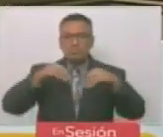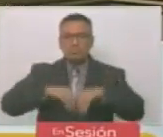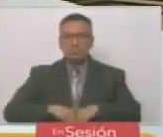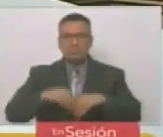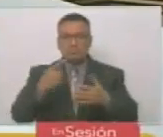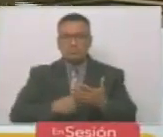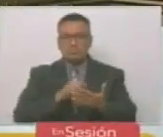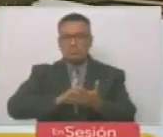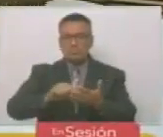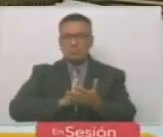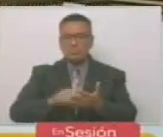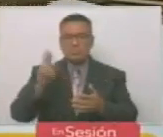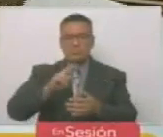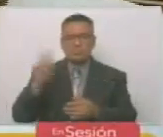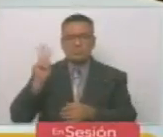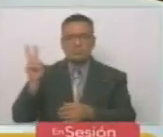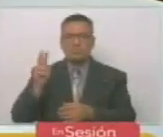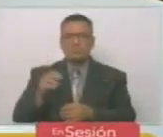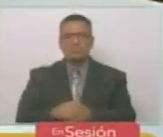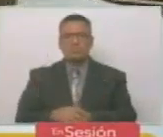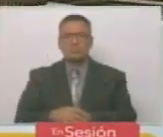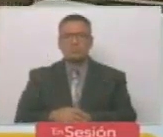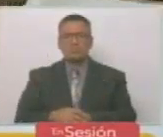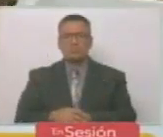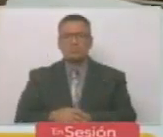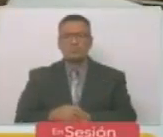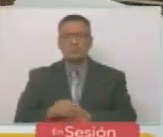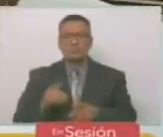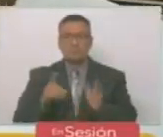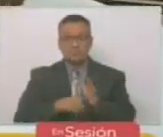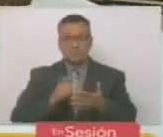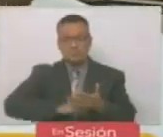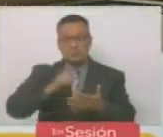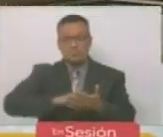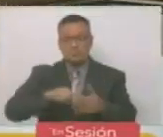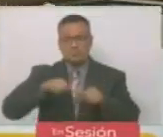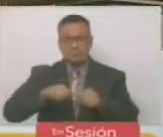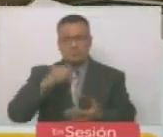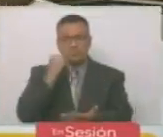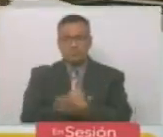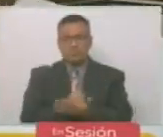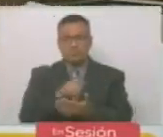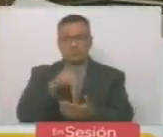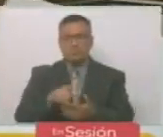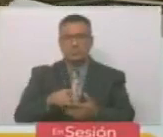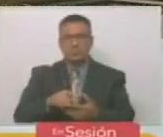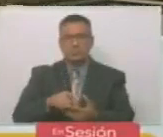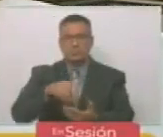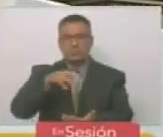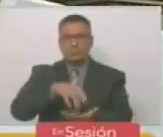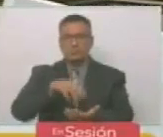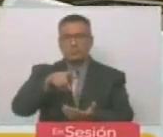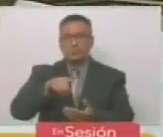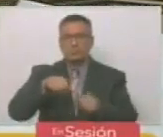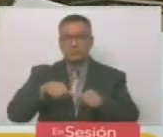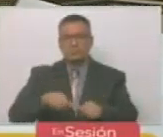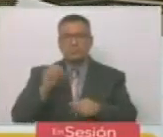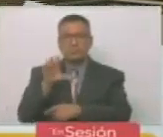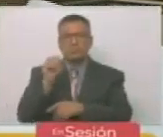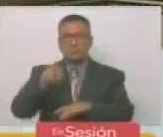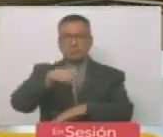Gaceta Oficial de la República Bolivariana de Venezuela, dado, firmado y sellado en el Palacio Federal Legislativo, sede de la